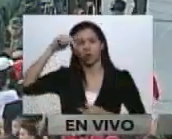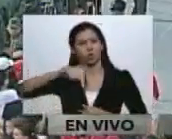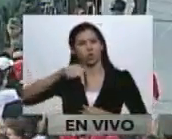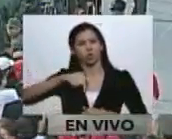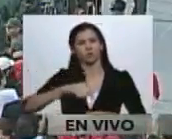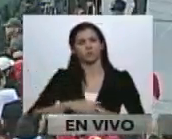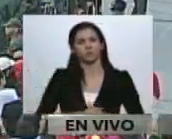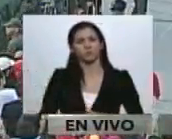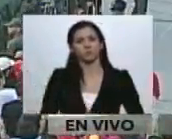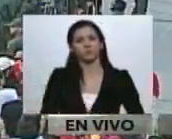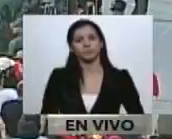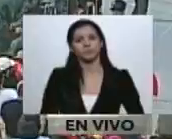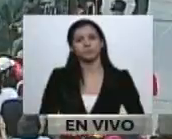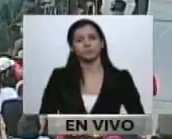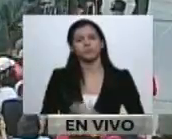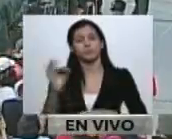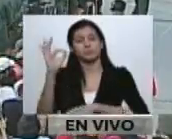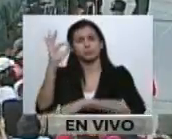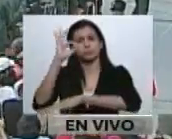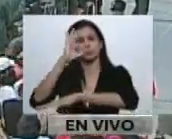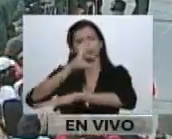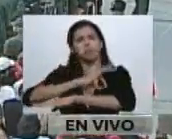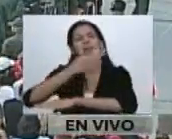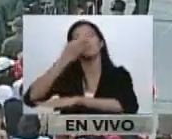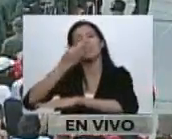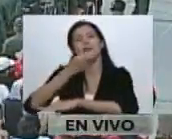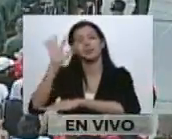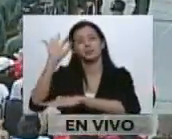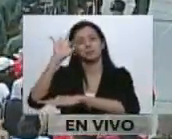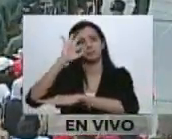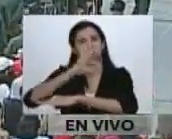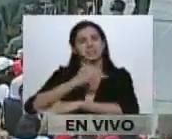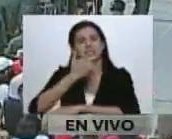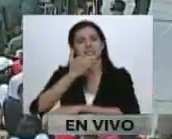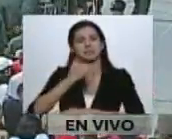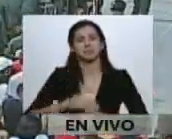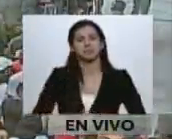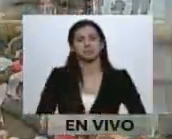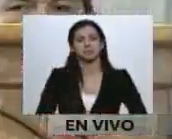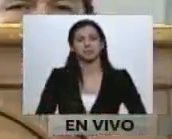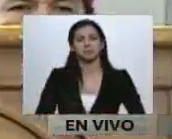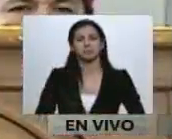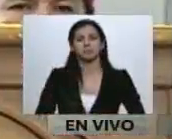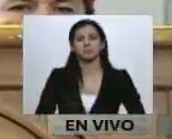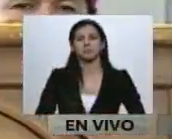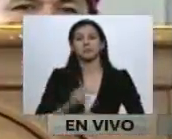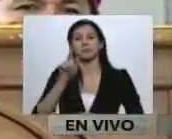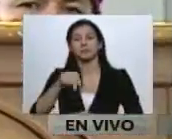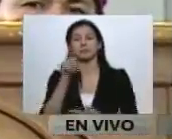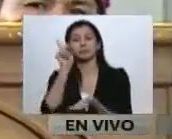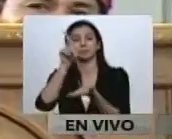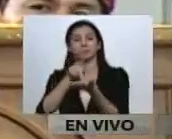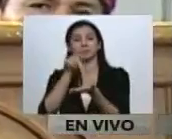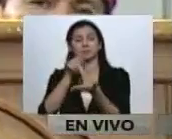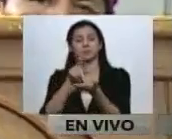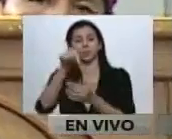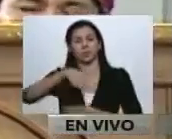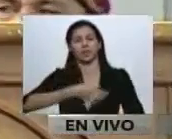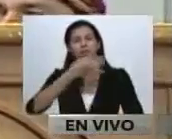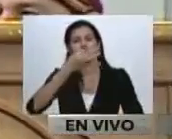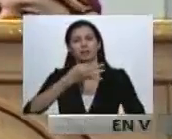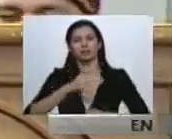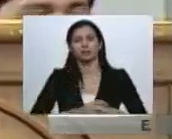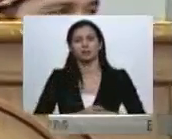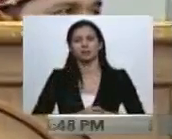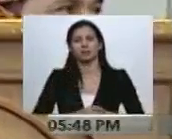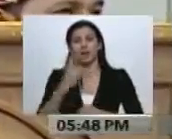este atardecer que ya cae sobre la capital de la República. También hacemos presente en esta tarde el